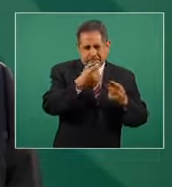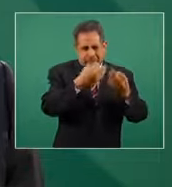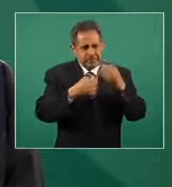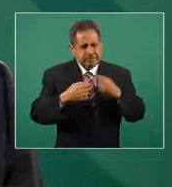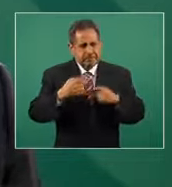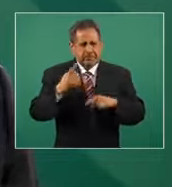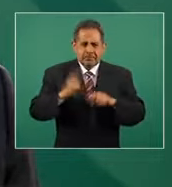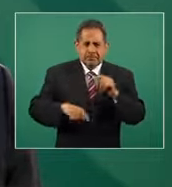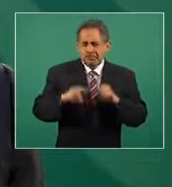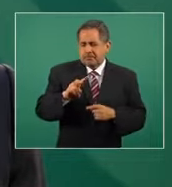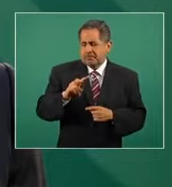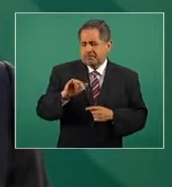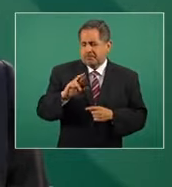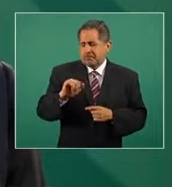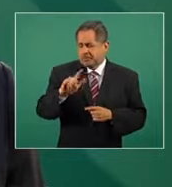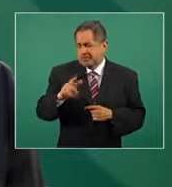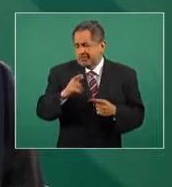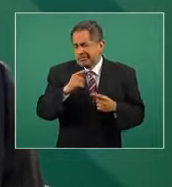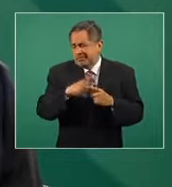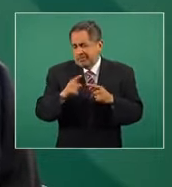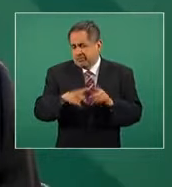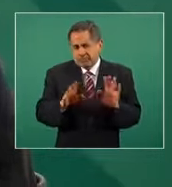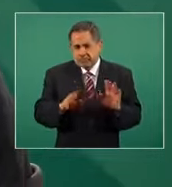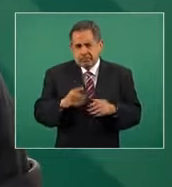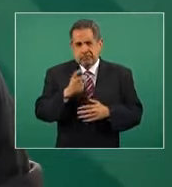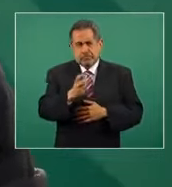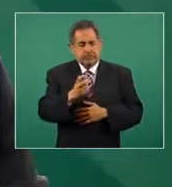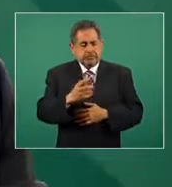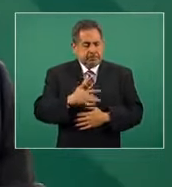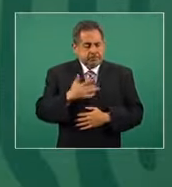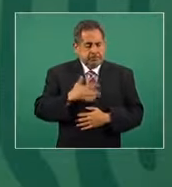antiviral y lo que permitió que yo